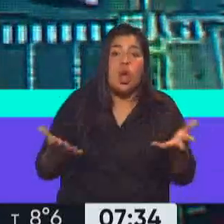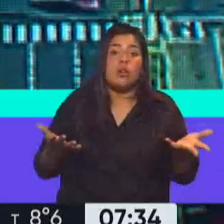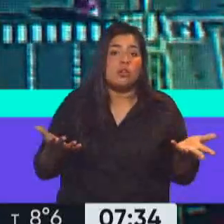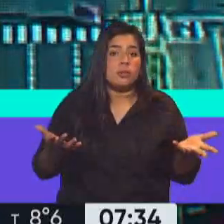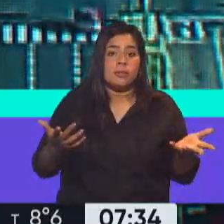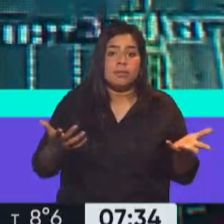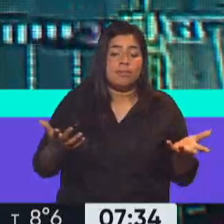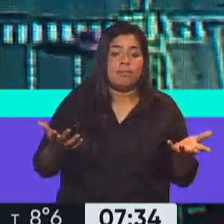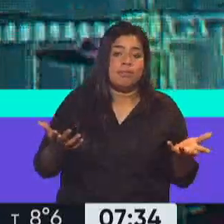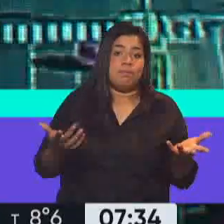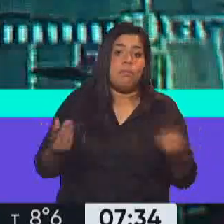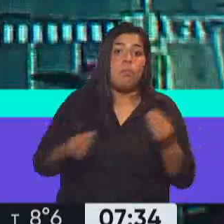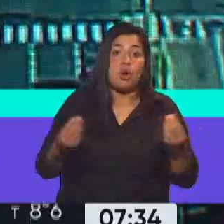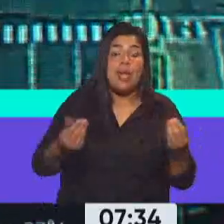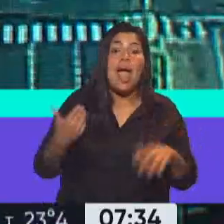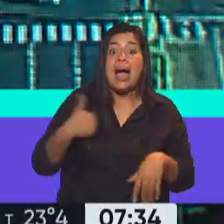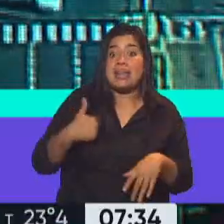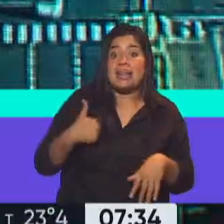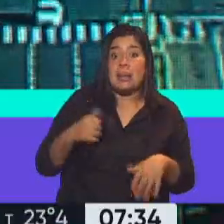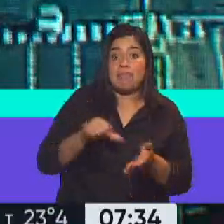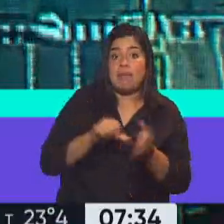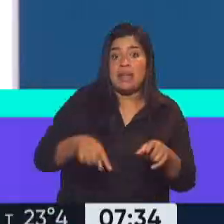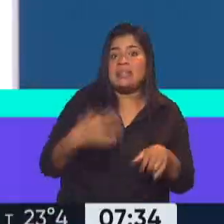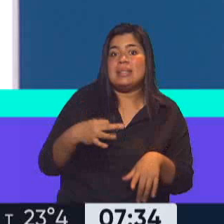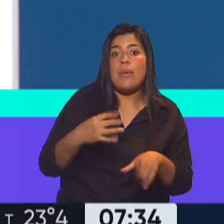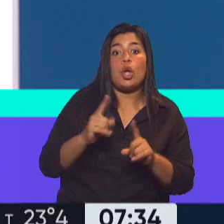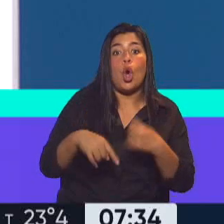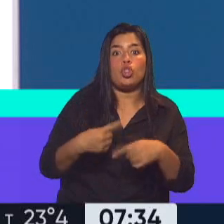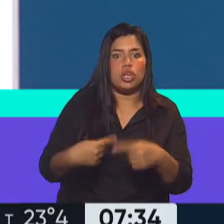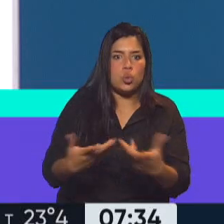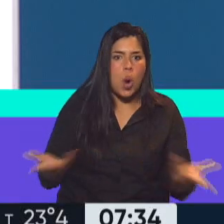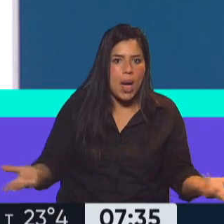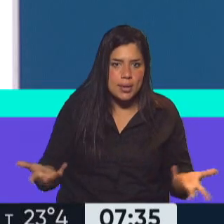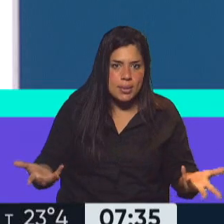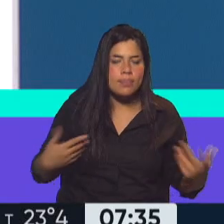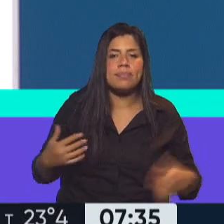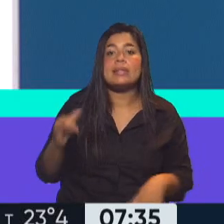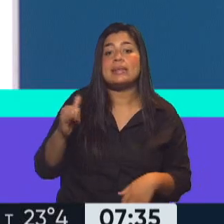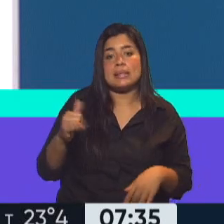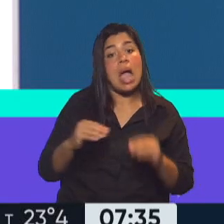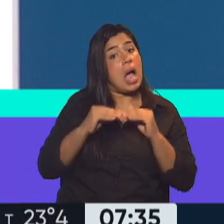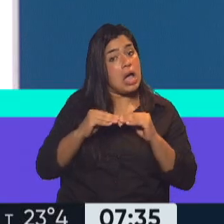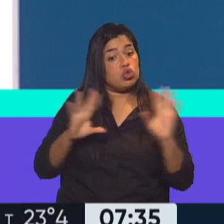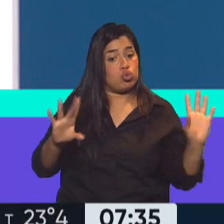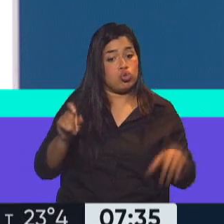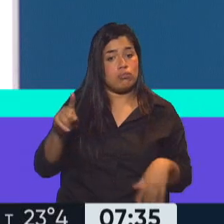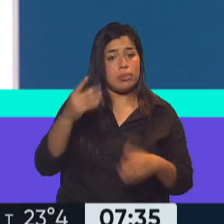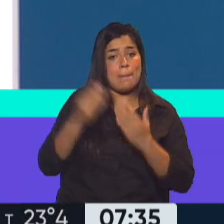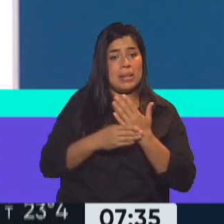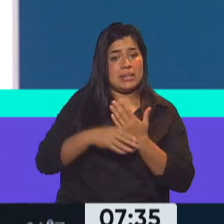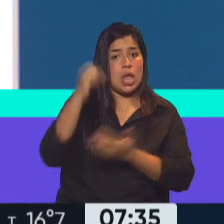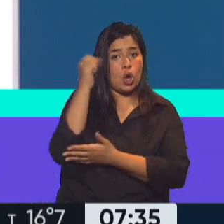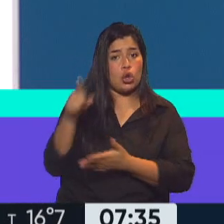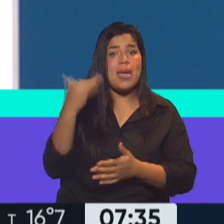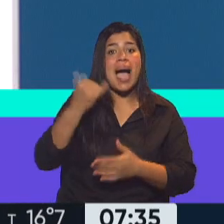Porque, en definitiva, el país tiene que seguir funcionando con o sin presupuesto. Sí, así es. Es un tema, la verdad, para el Ministerio de Economía, hay una